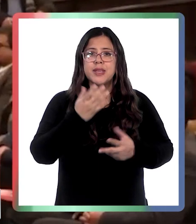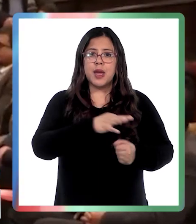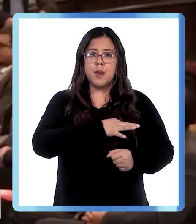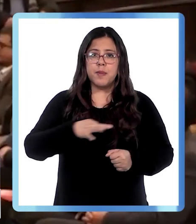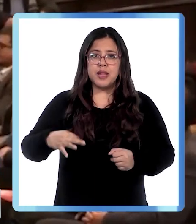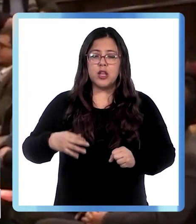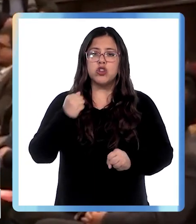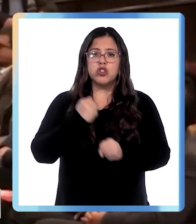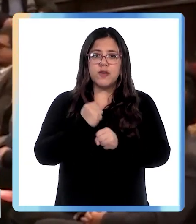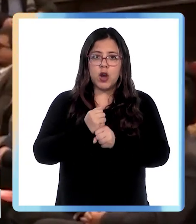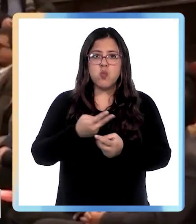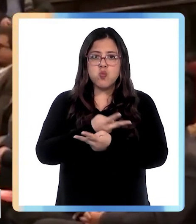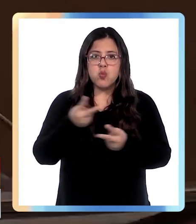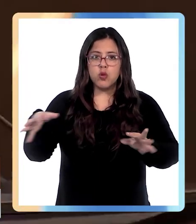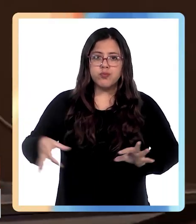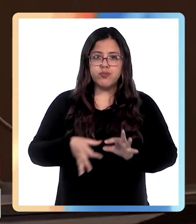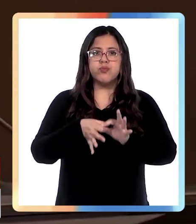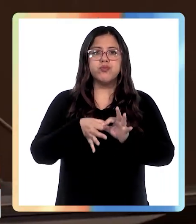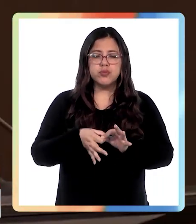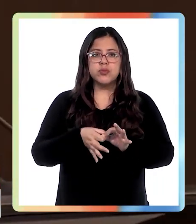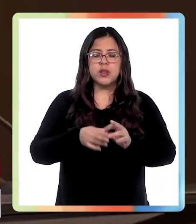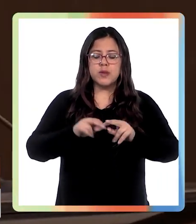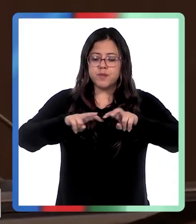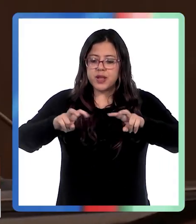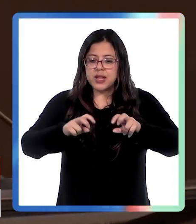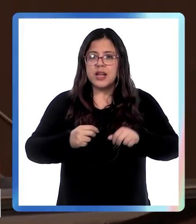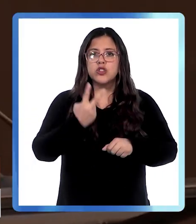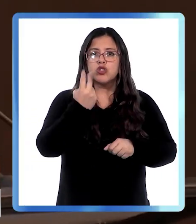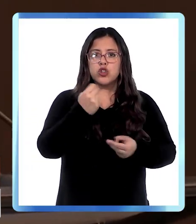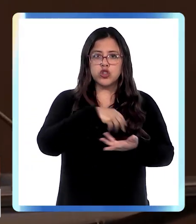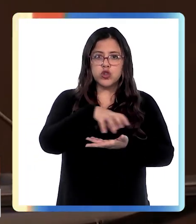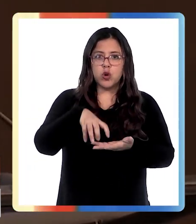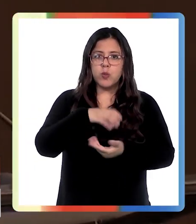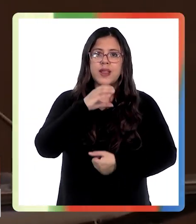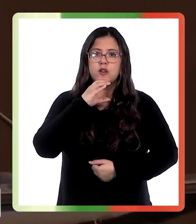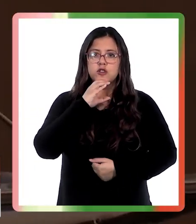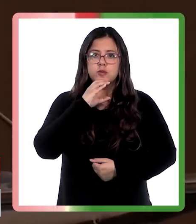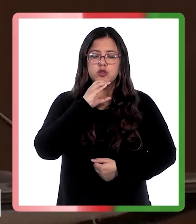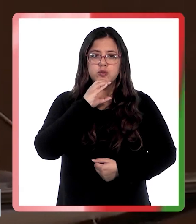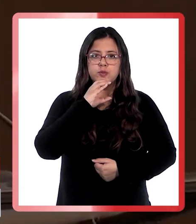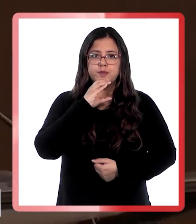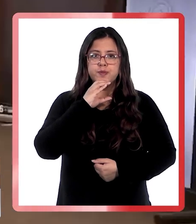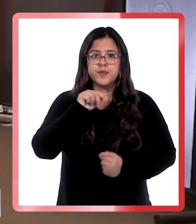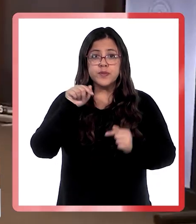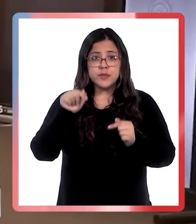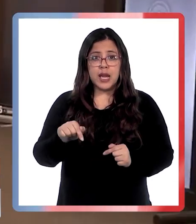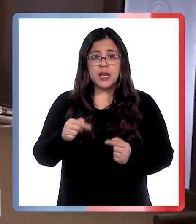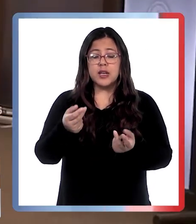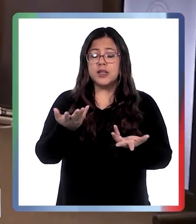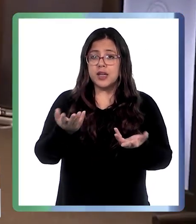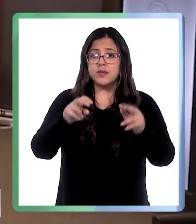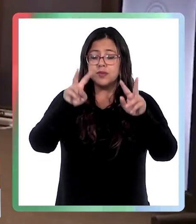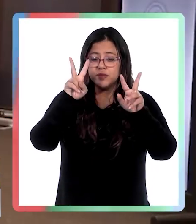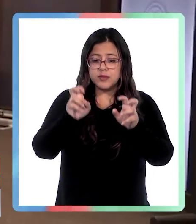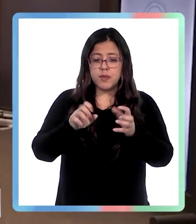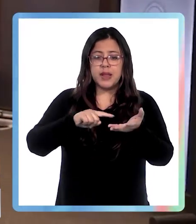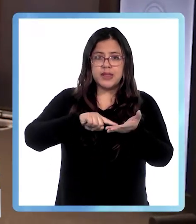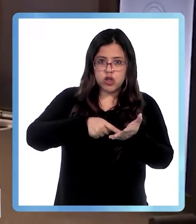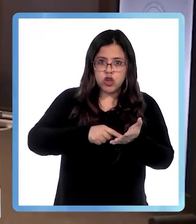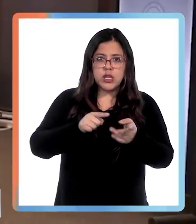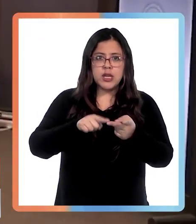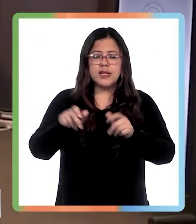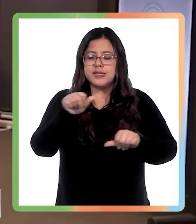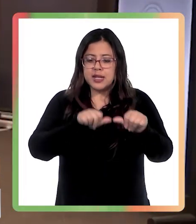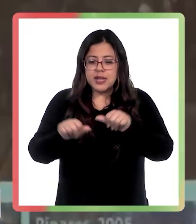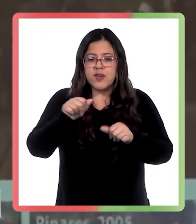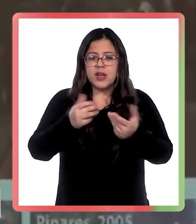Ministerio de Obras Públicas se unieron para investigar la realidad de 12 comunas del Gran Concepción utilizando recursos tecnológicos y